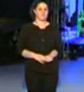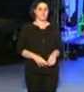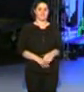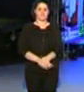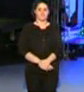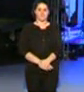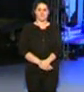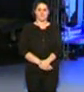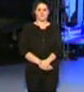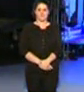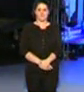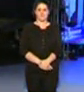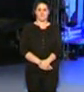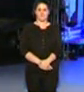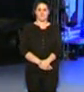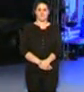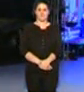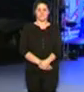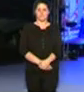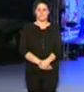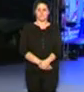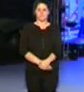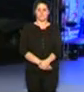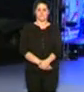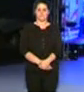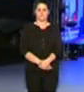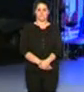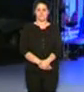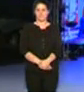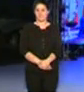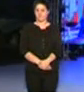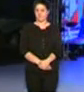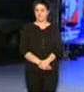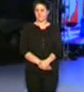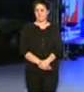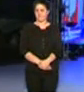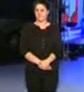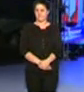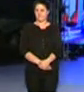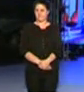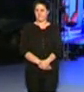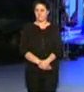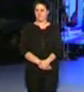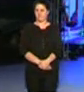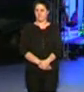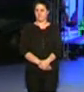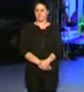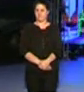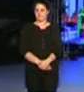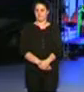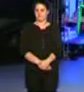Les queda, no sé si van a utilizarlo para despedirse, pero les queda muy poquito margen. Vamos a ver qué es lo que deciden hacer.